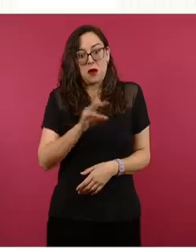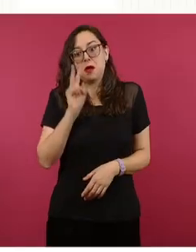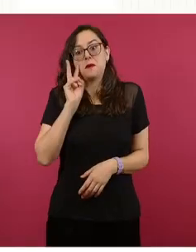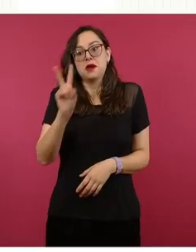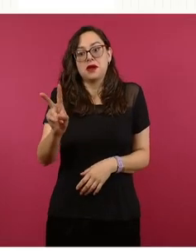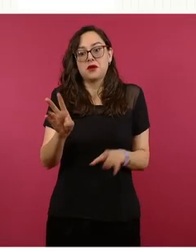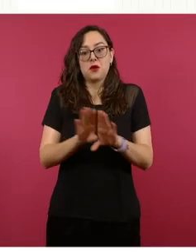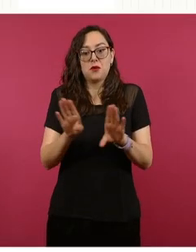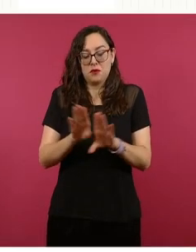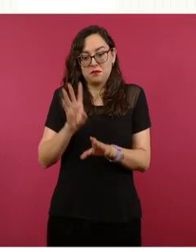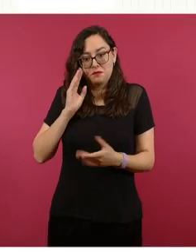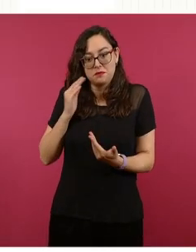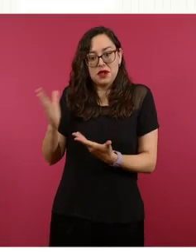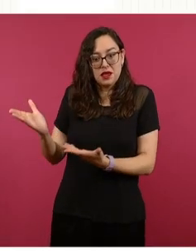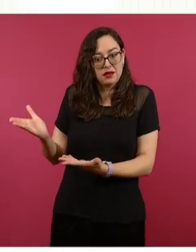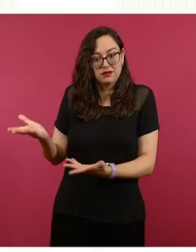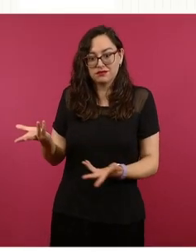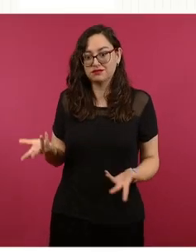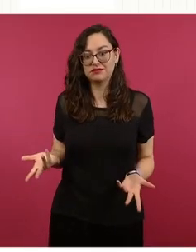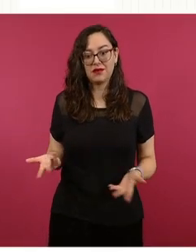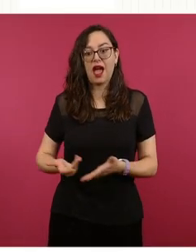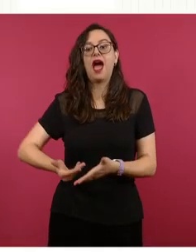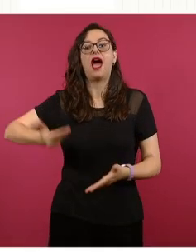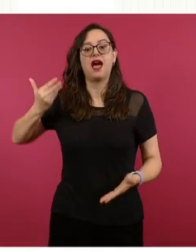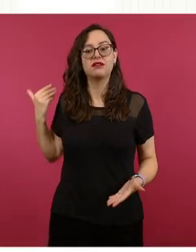¿Cómo? ¿Cómo sabe?